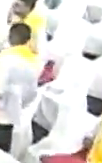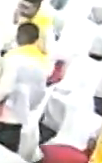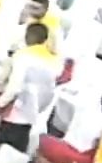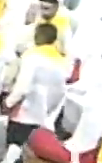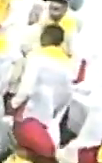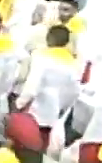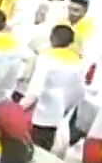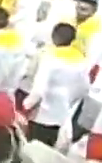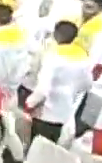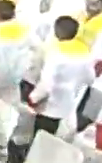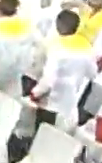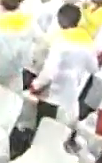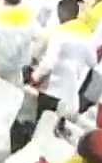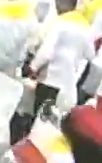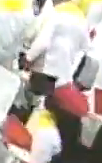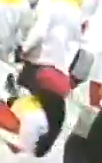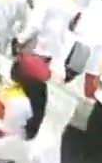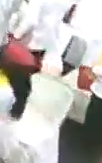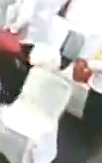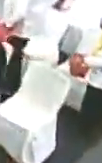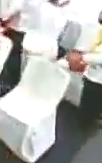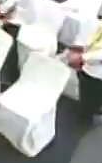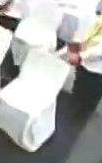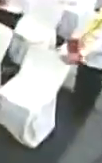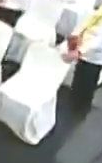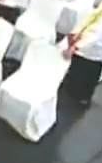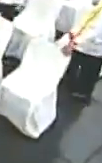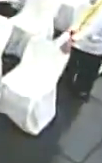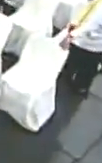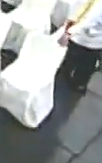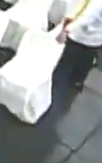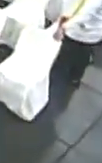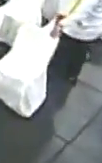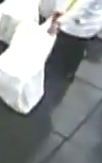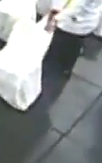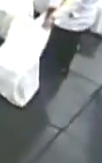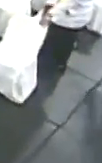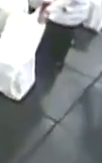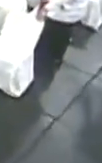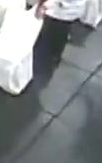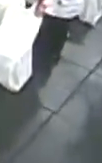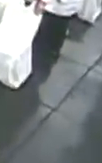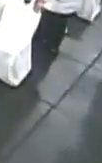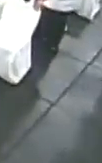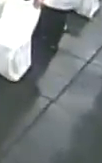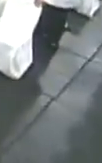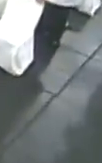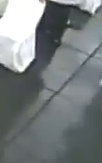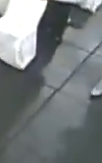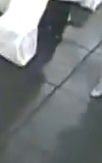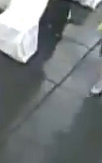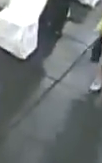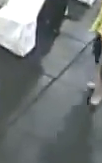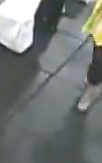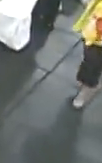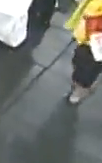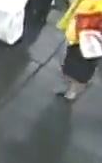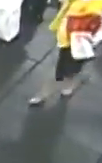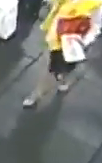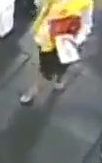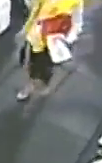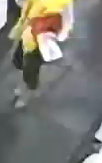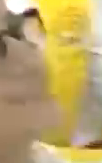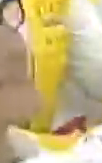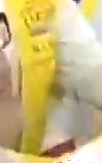ha informado que abrirán posgrados en oncología médica, también terapia de